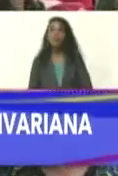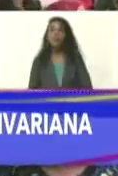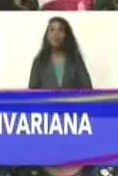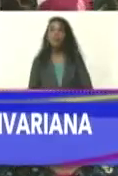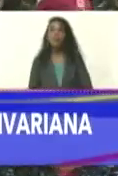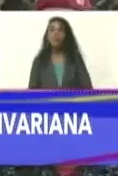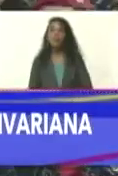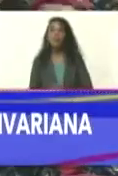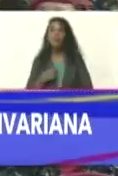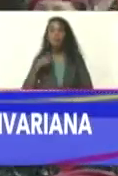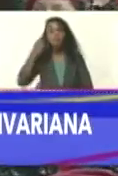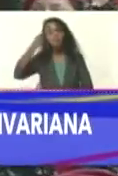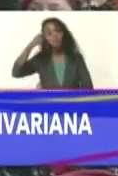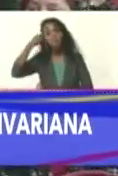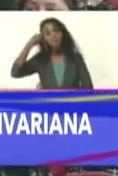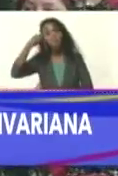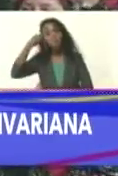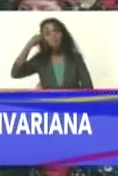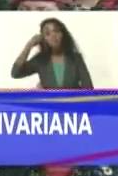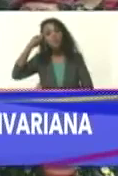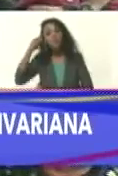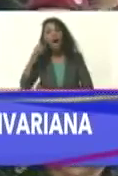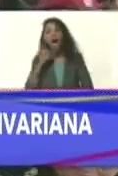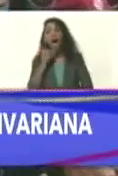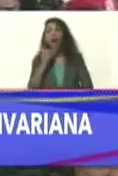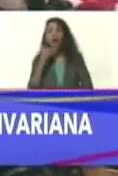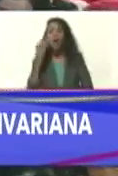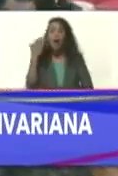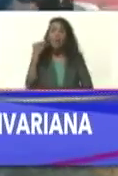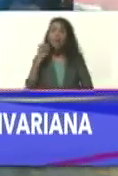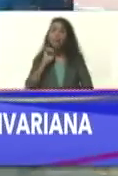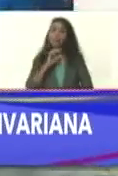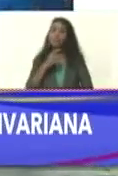Estaba recordando, no sé si hay algún video,